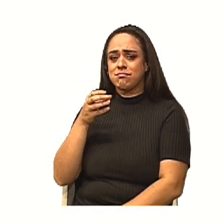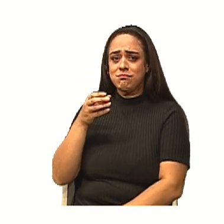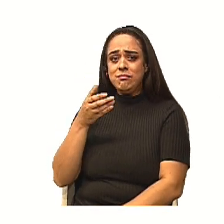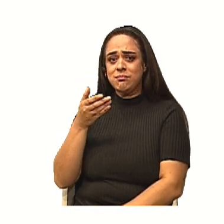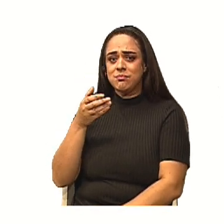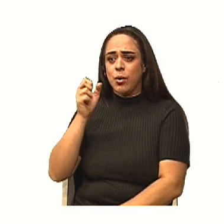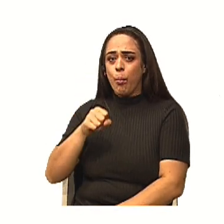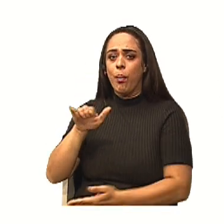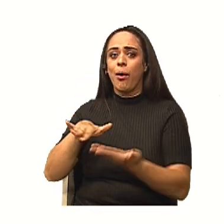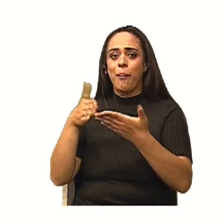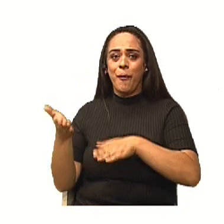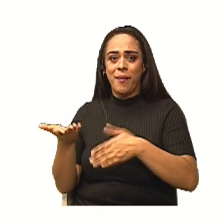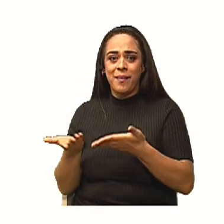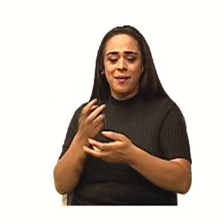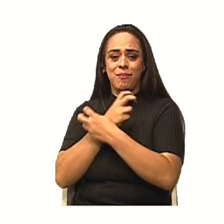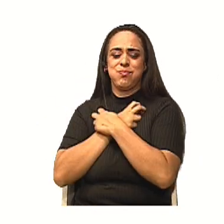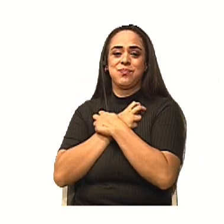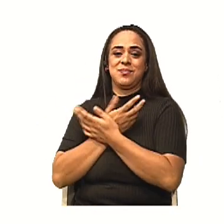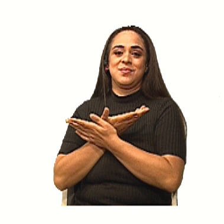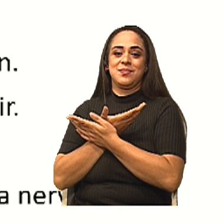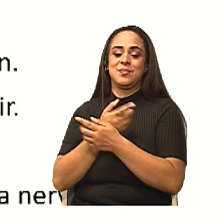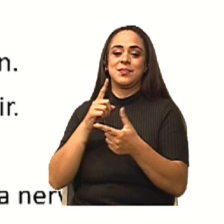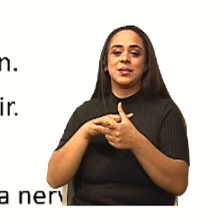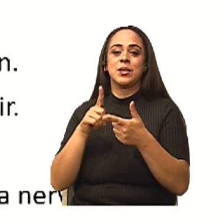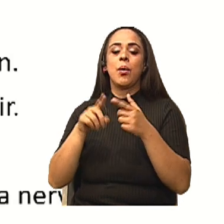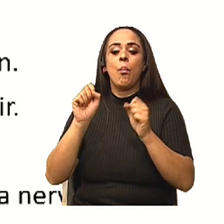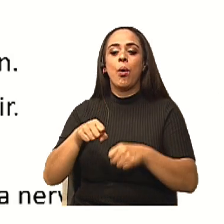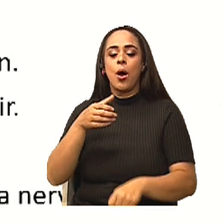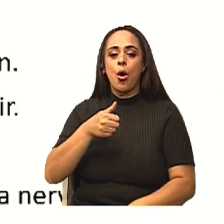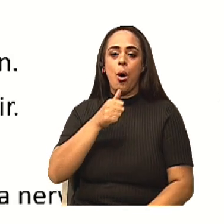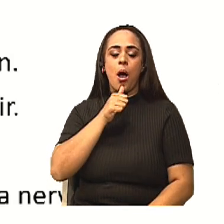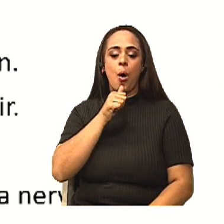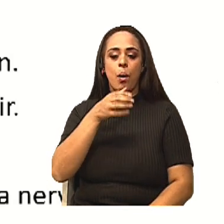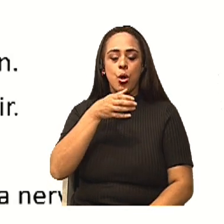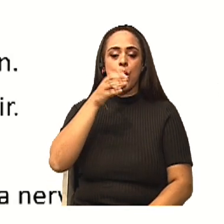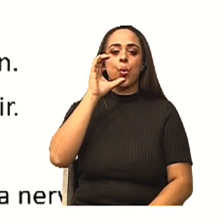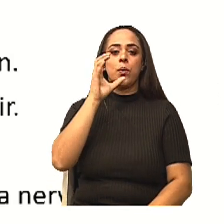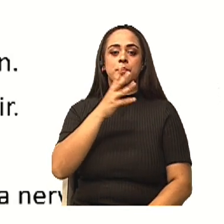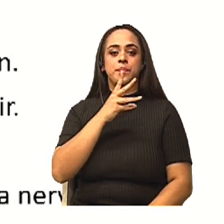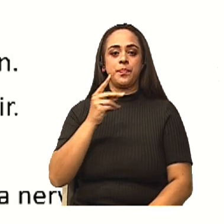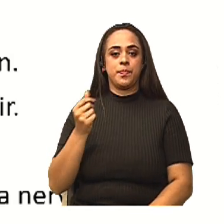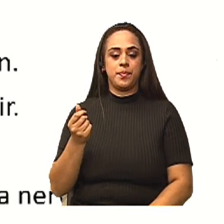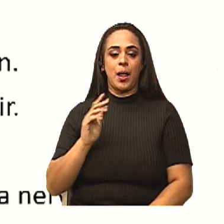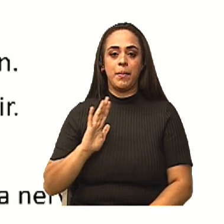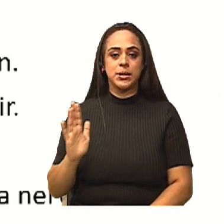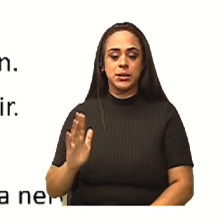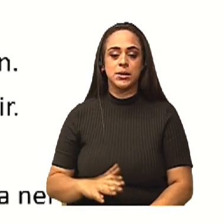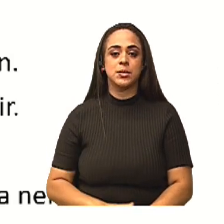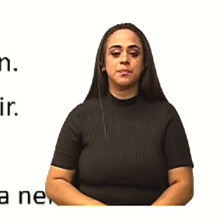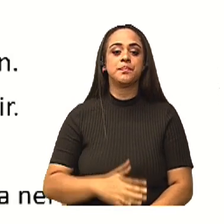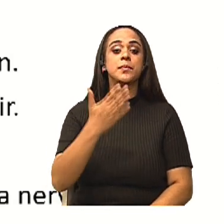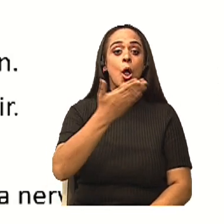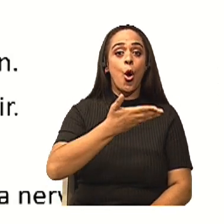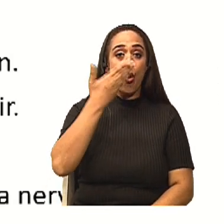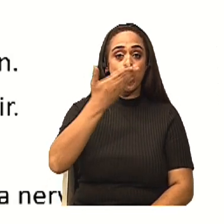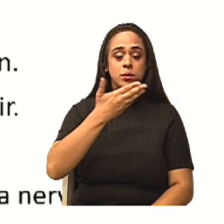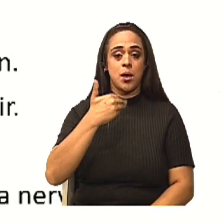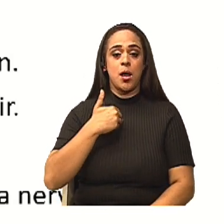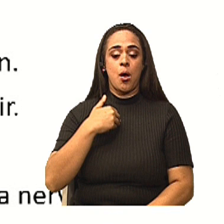hidratarme. Ahora vamos a ver algunos cuantos ejemplos de compuestos. El oxígeno que respiramos es un